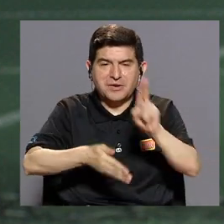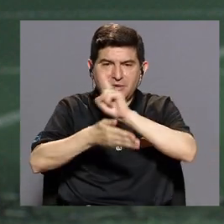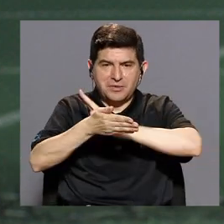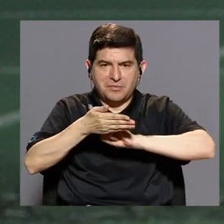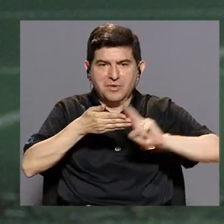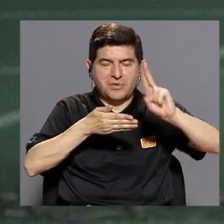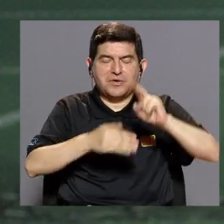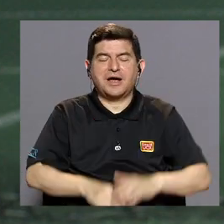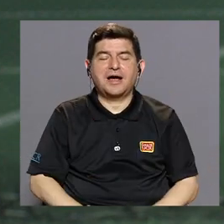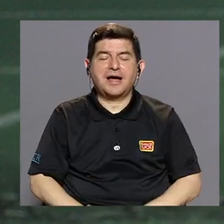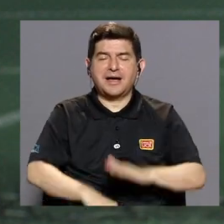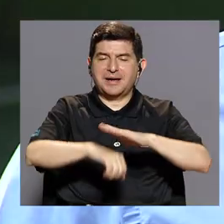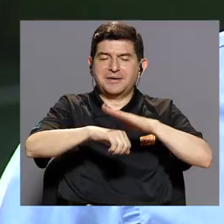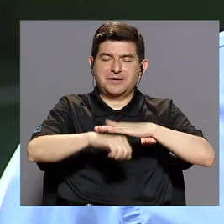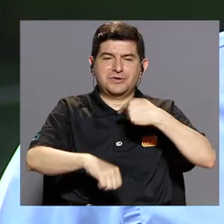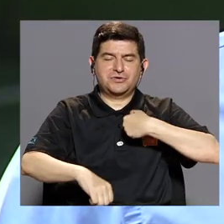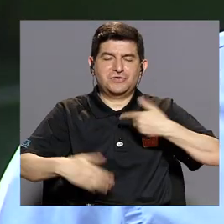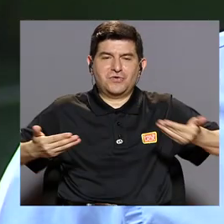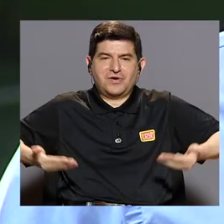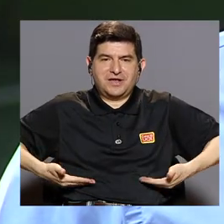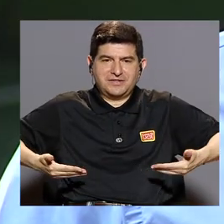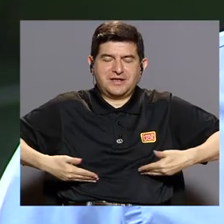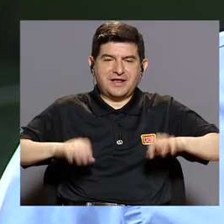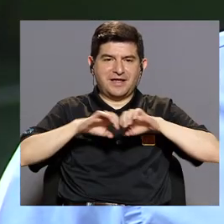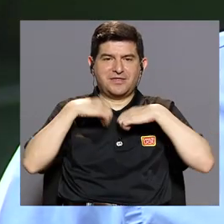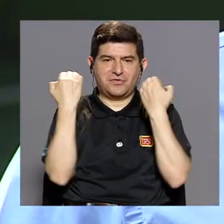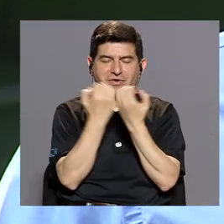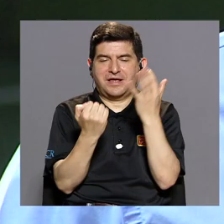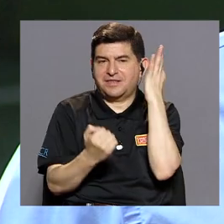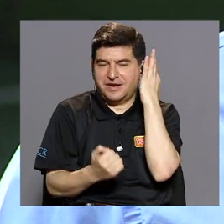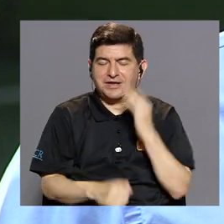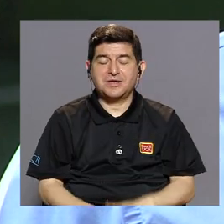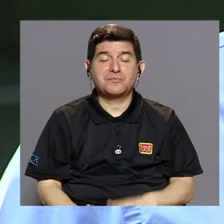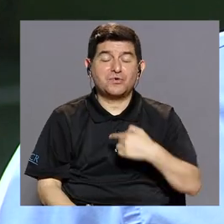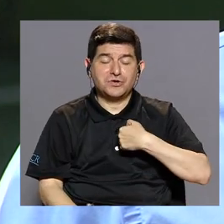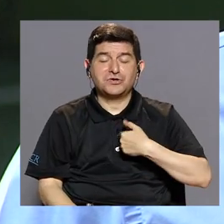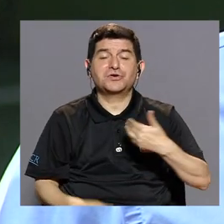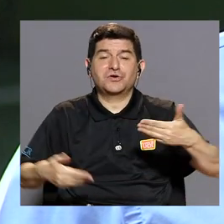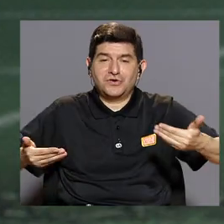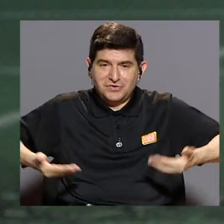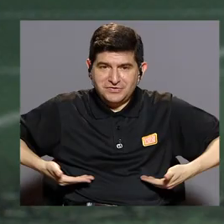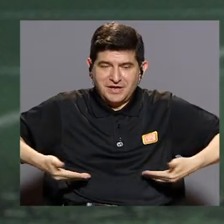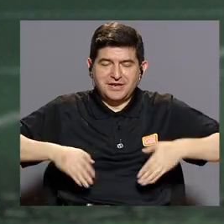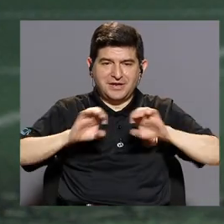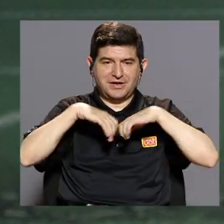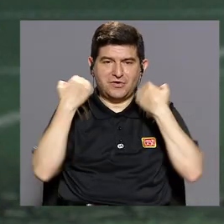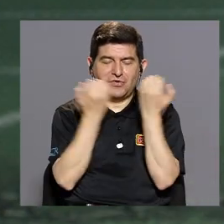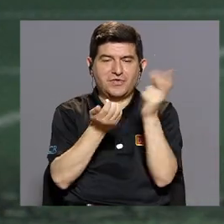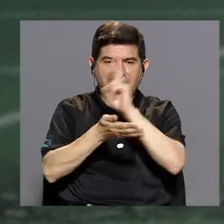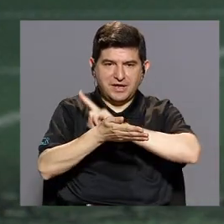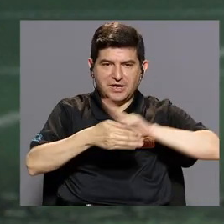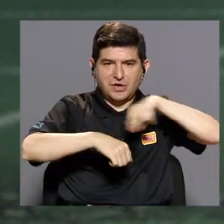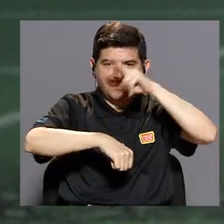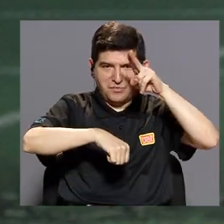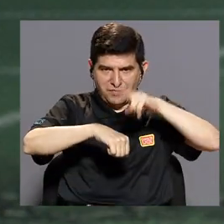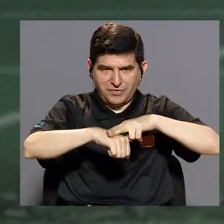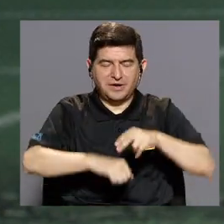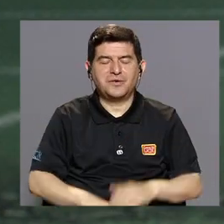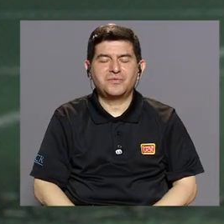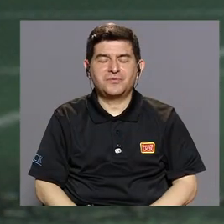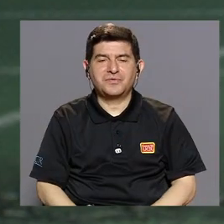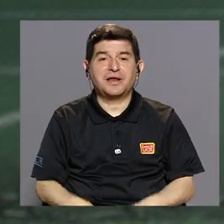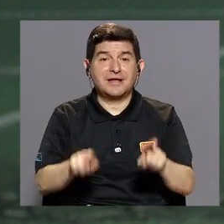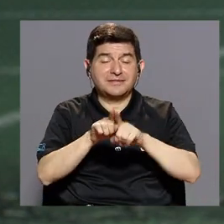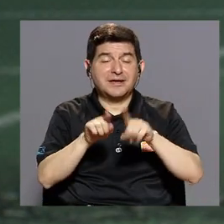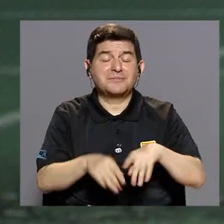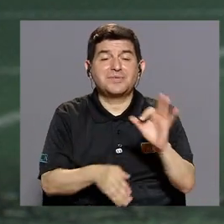de ser entrenadora del equipo femenino. Entonces trabajaba en el equipo de fútbol femenino de la U como entrenadora. Entonces era funcionaria de la U, era funcionaria de